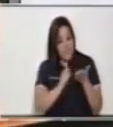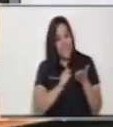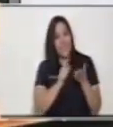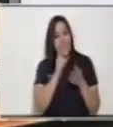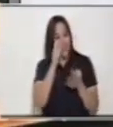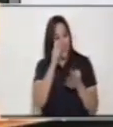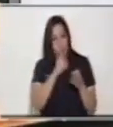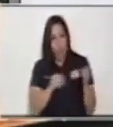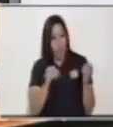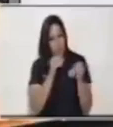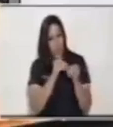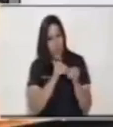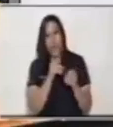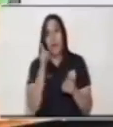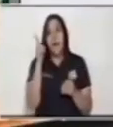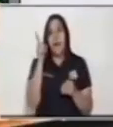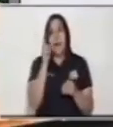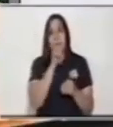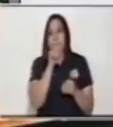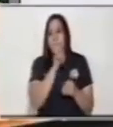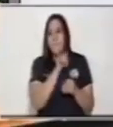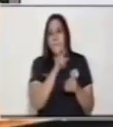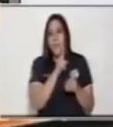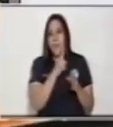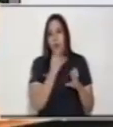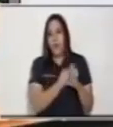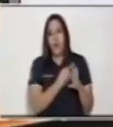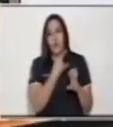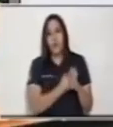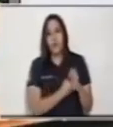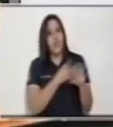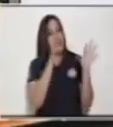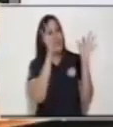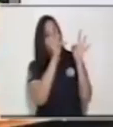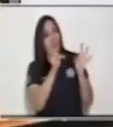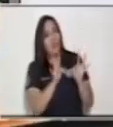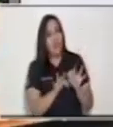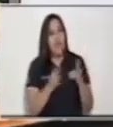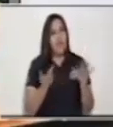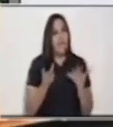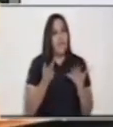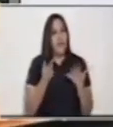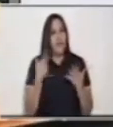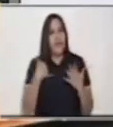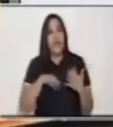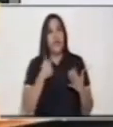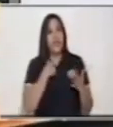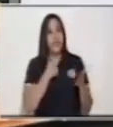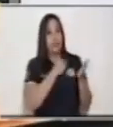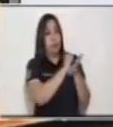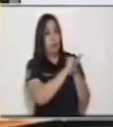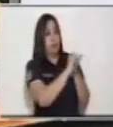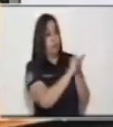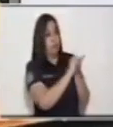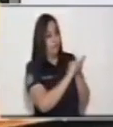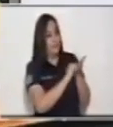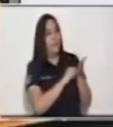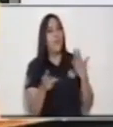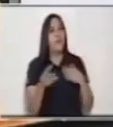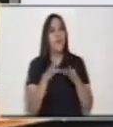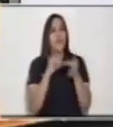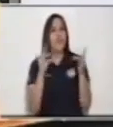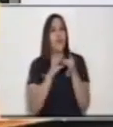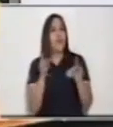más, así, utilizando una figura geométrica, en lo que yo borro los números del pizarrón y te cuento una